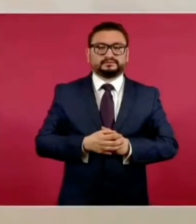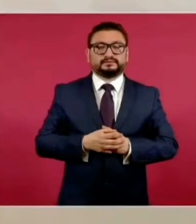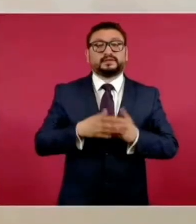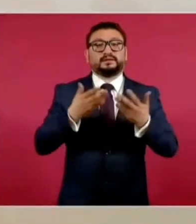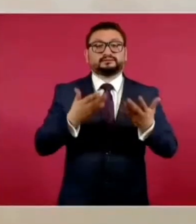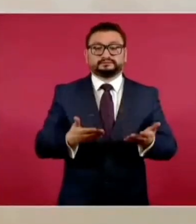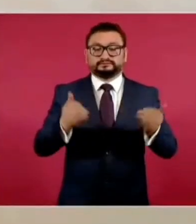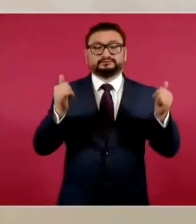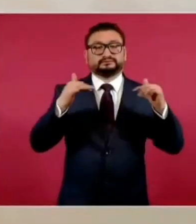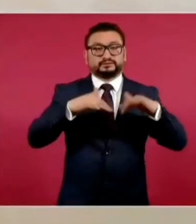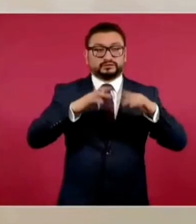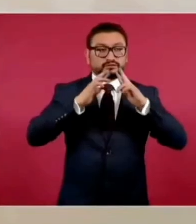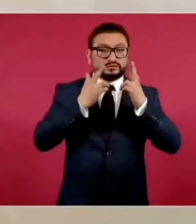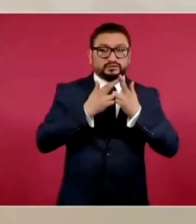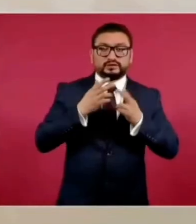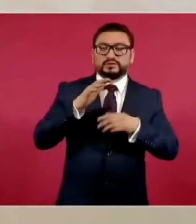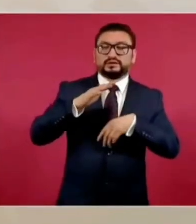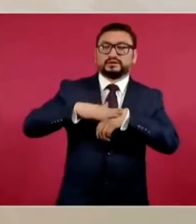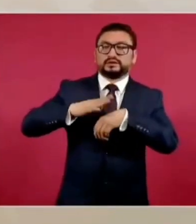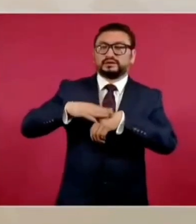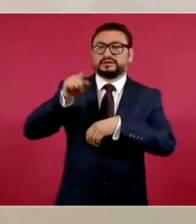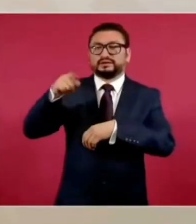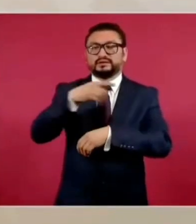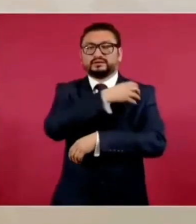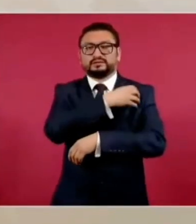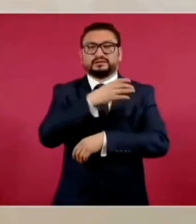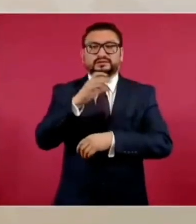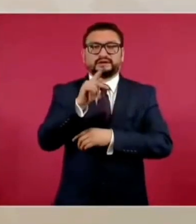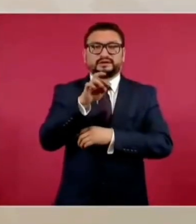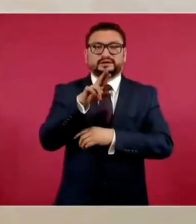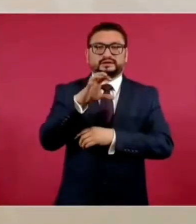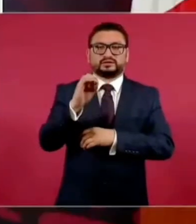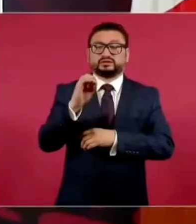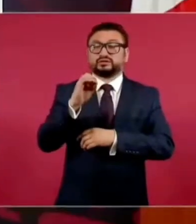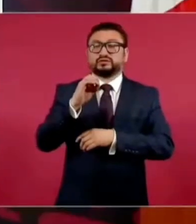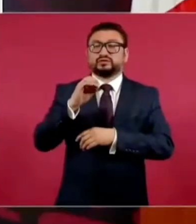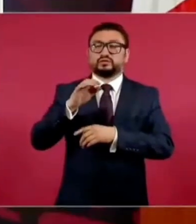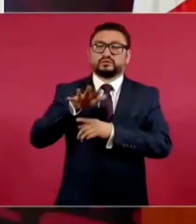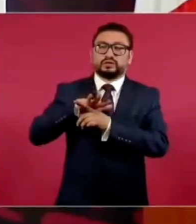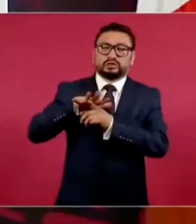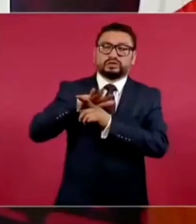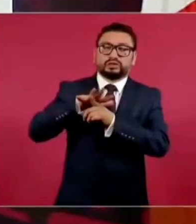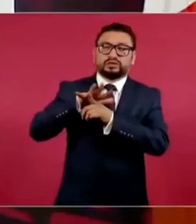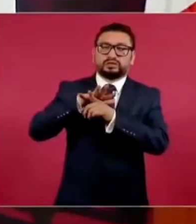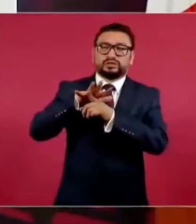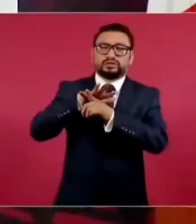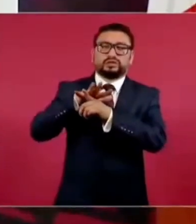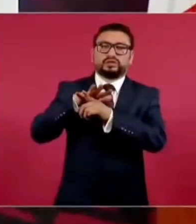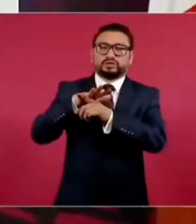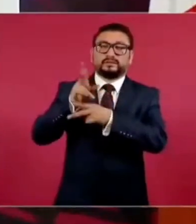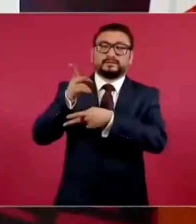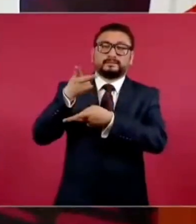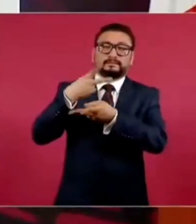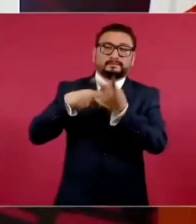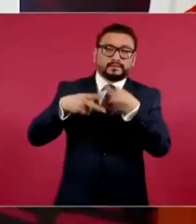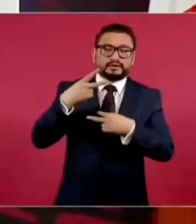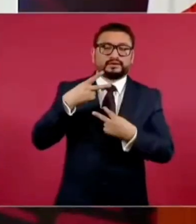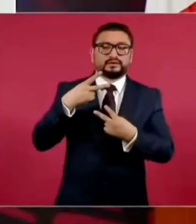querían convencer al comandante Castro de que pues